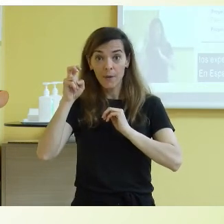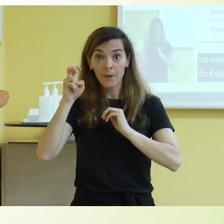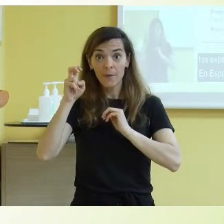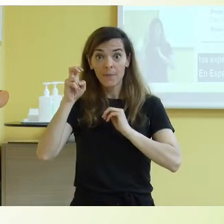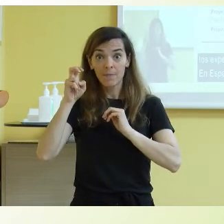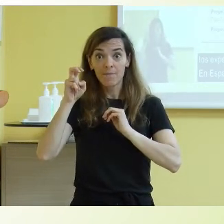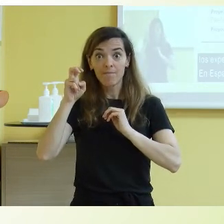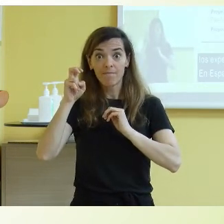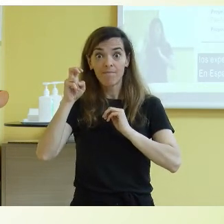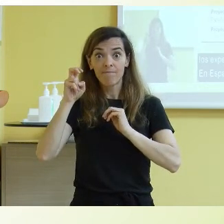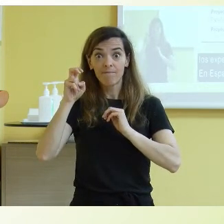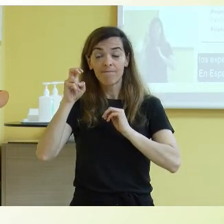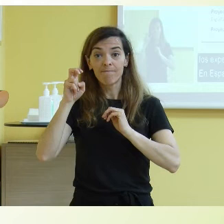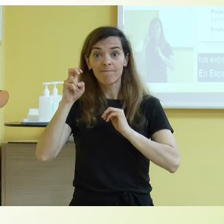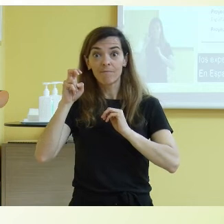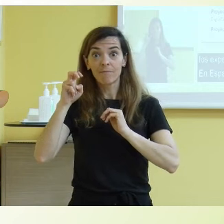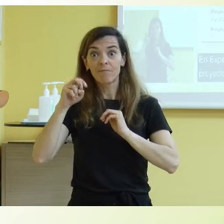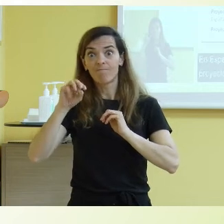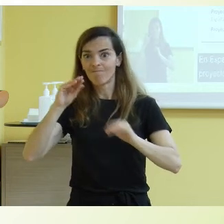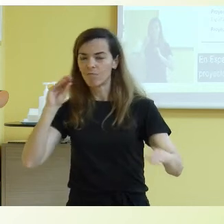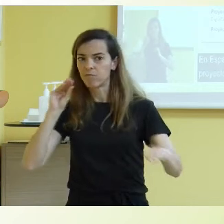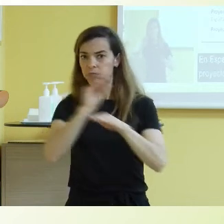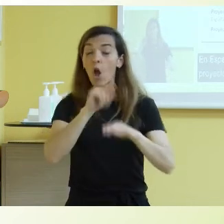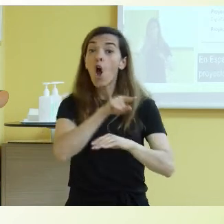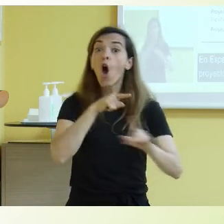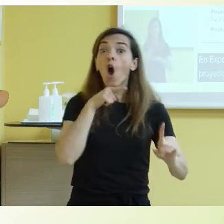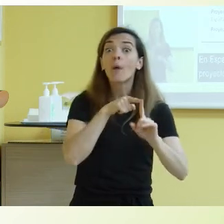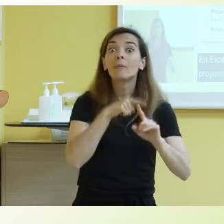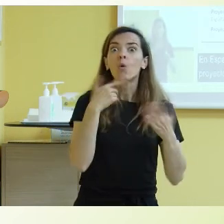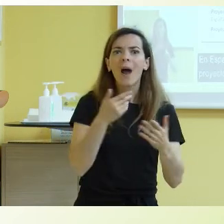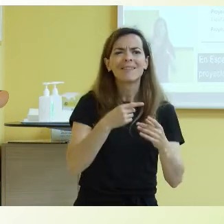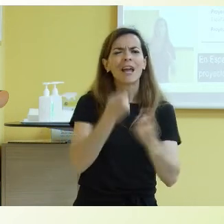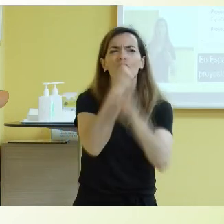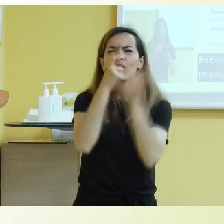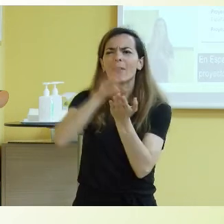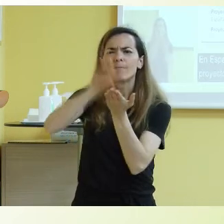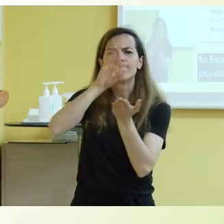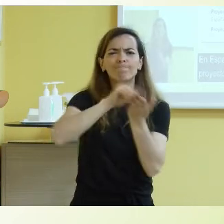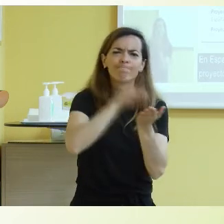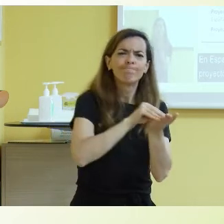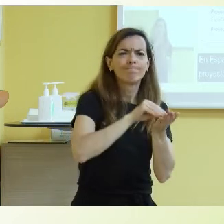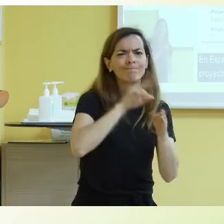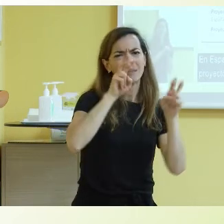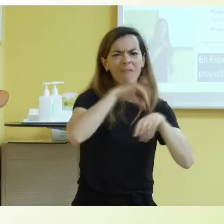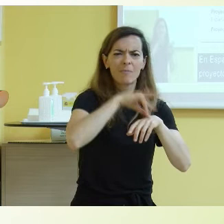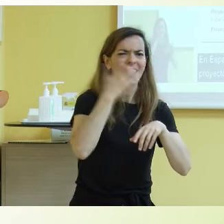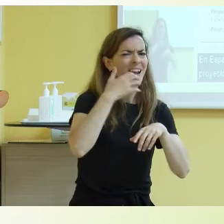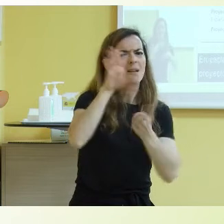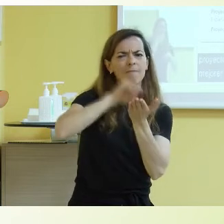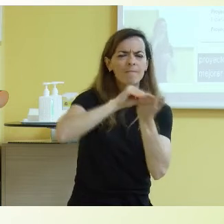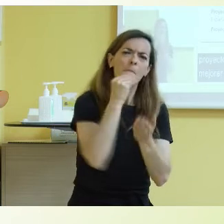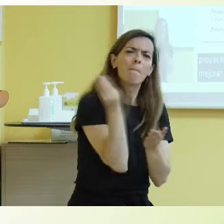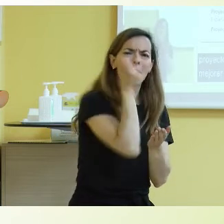financiado por el tercer programa de salud y cuyo objetivo era mejorar la recopilación de la información sobre enfermedades raras mediante